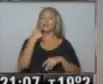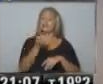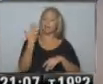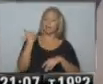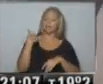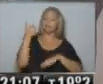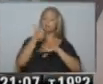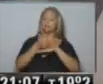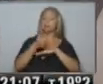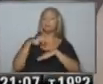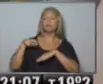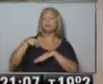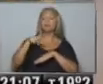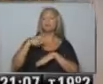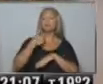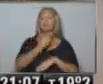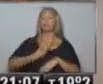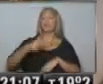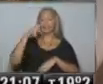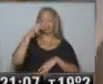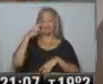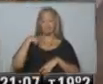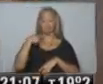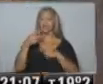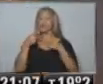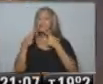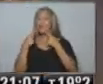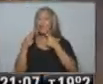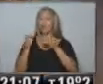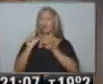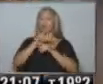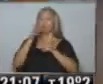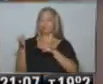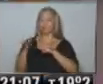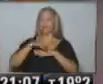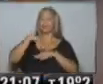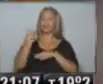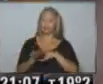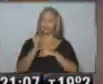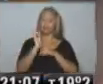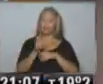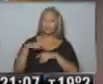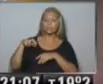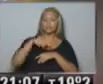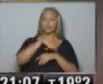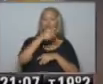recorrió las zonas afectadas por la inundación en la ciudad de La Plata, dialogó con los vecinos. Luego